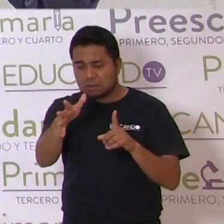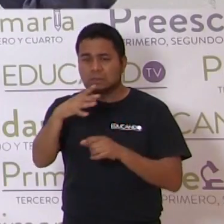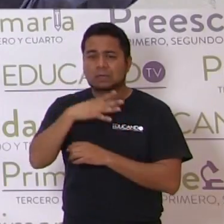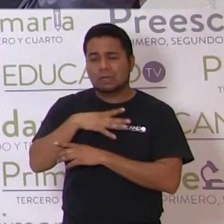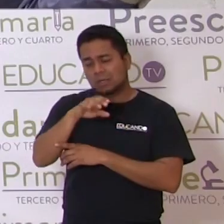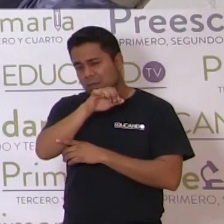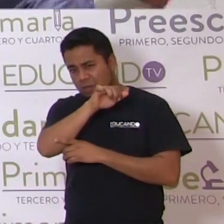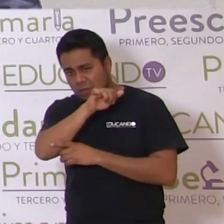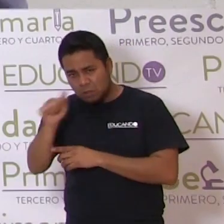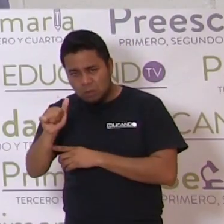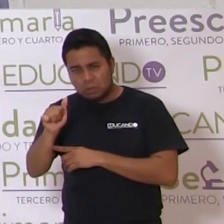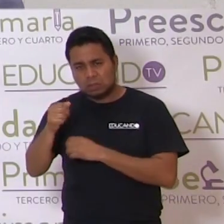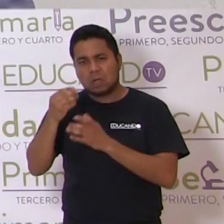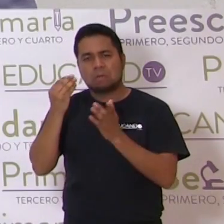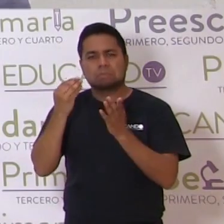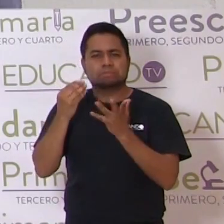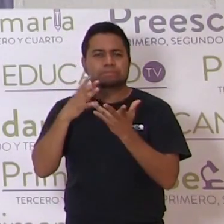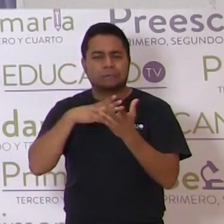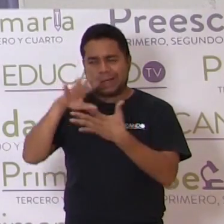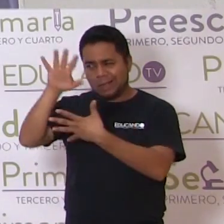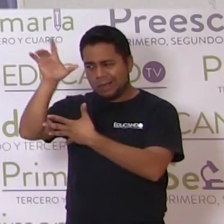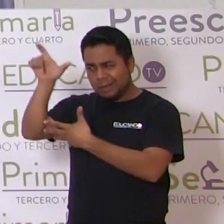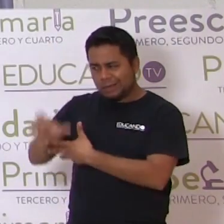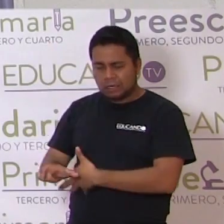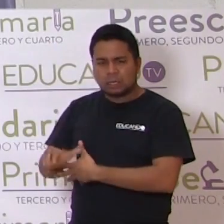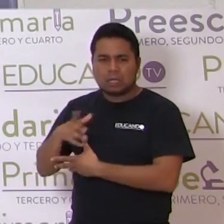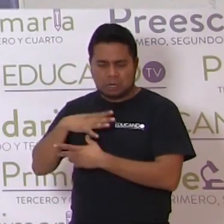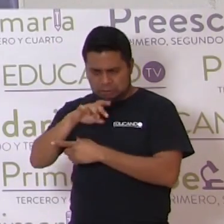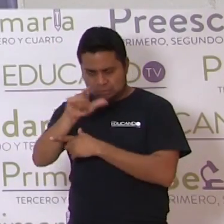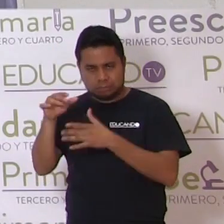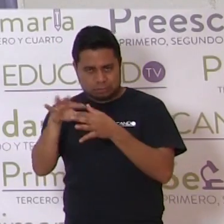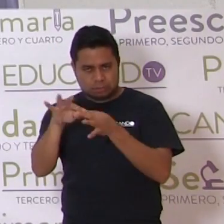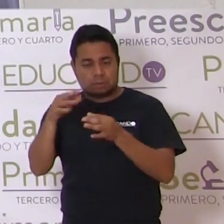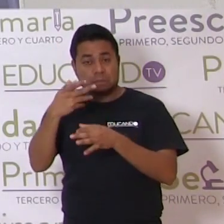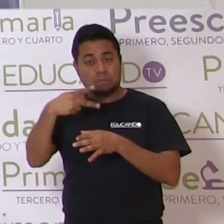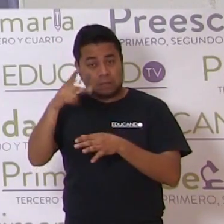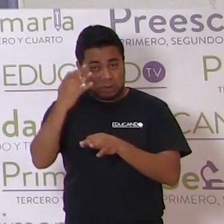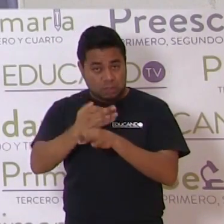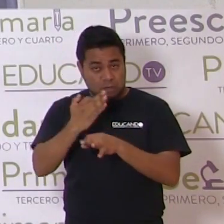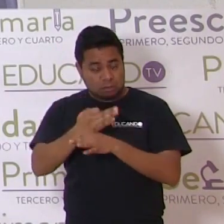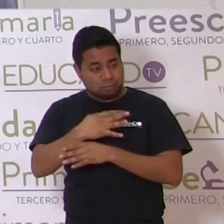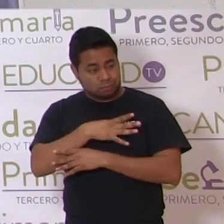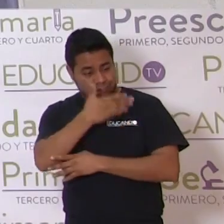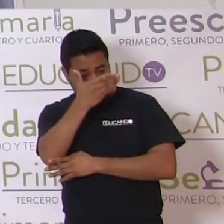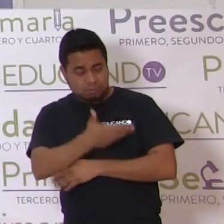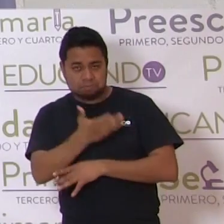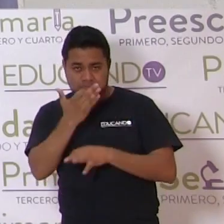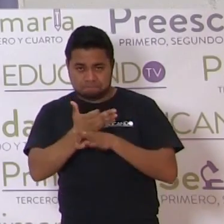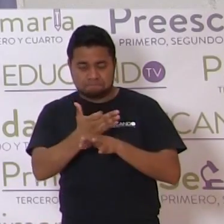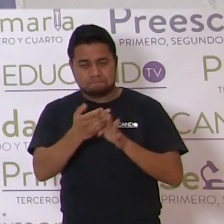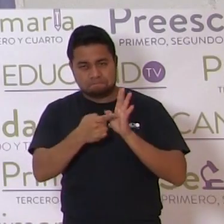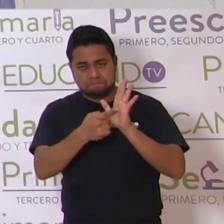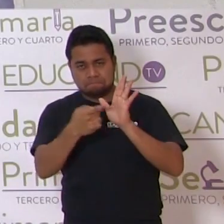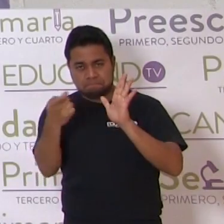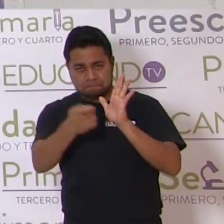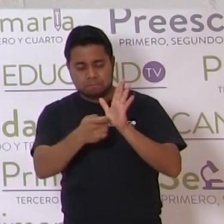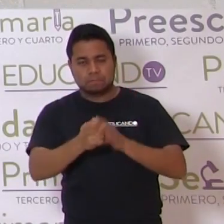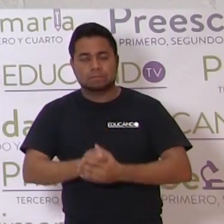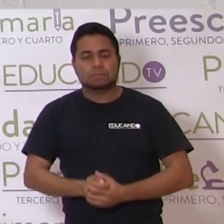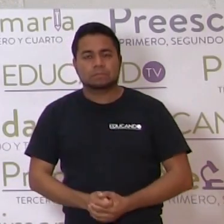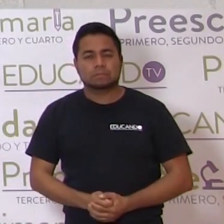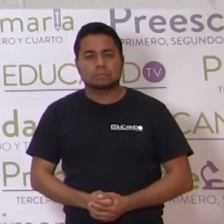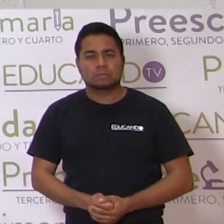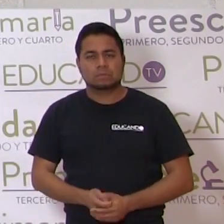que los vamos a seguir viendo en la otra tabla, pero por lo pronto en esta parte Esto es lo que estamos viendo. Entonces, digamos, dice,